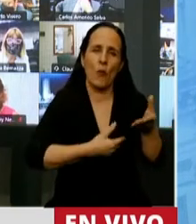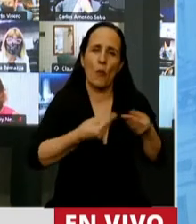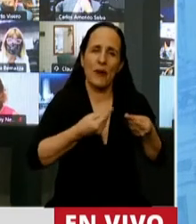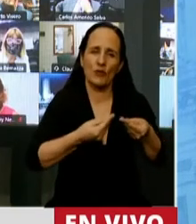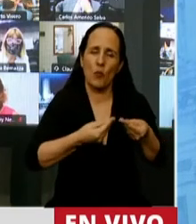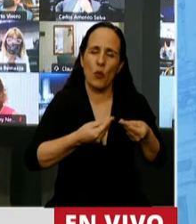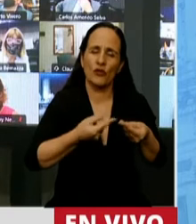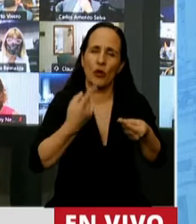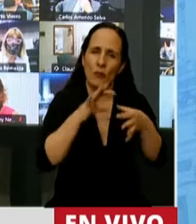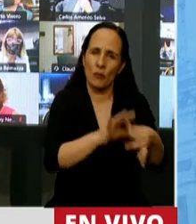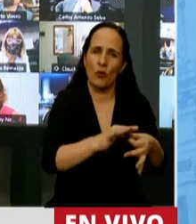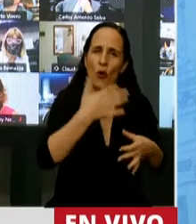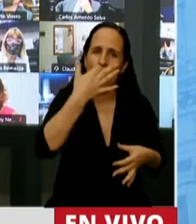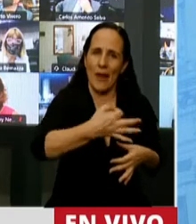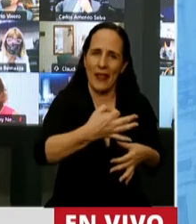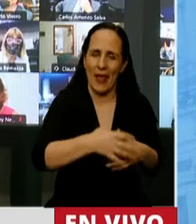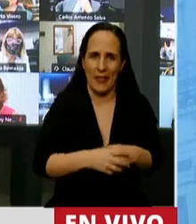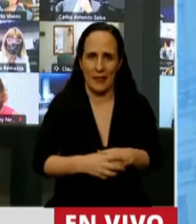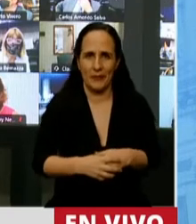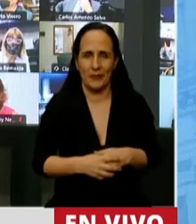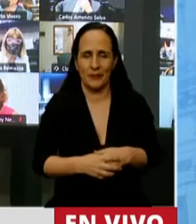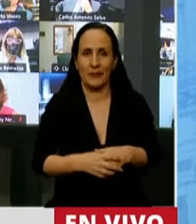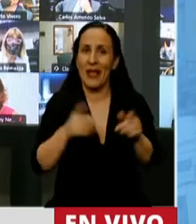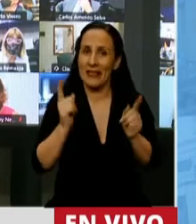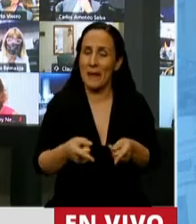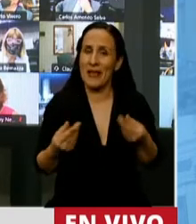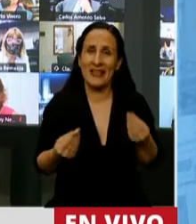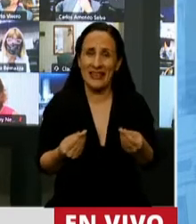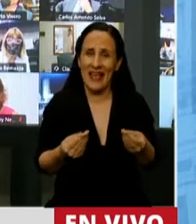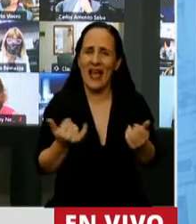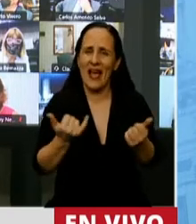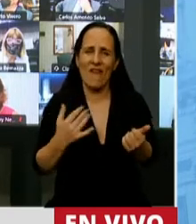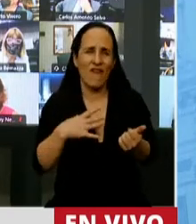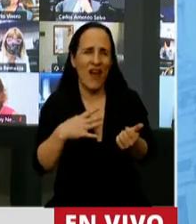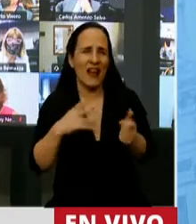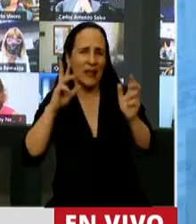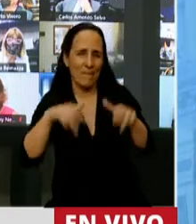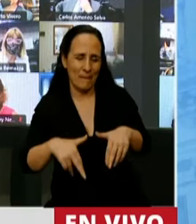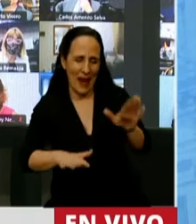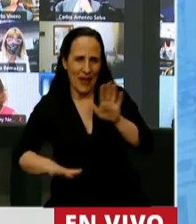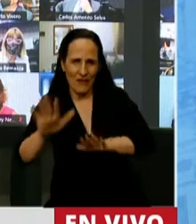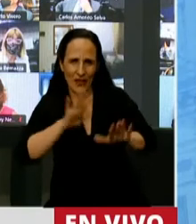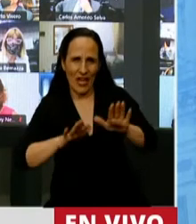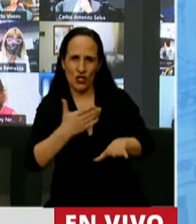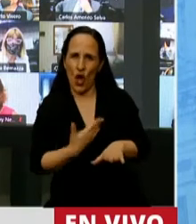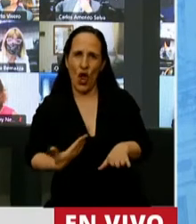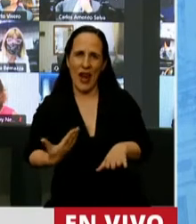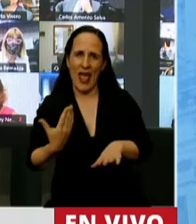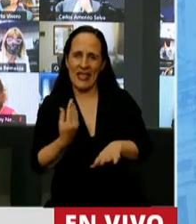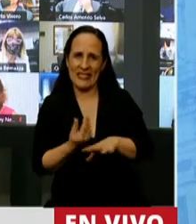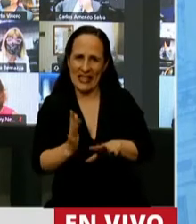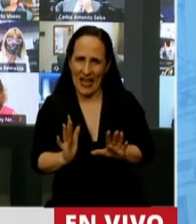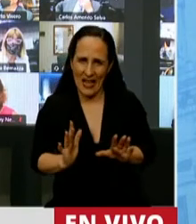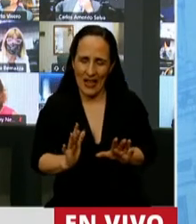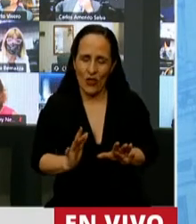base de la verdad también sostengo que carece como decía de políticas de estado y de planificación concretamente y para dar un ejemplo